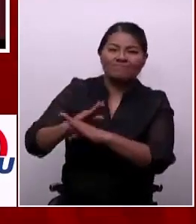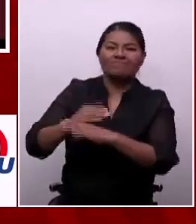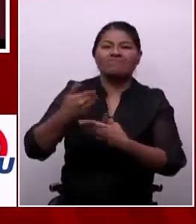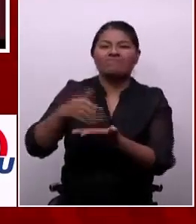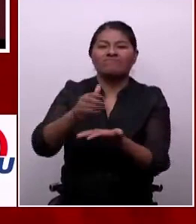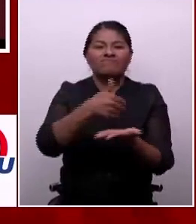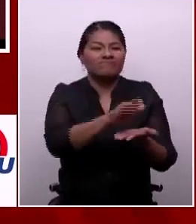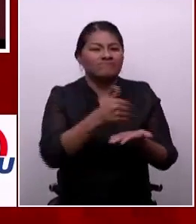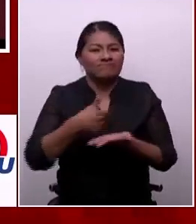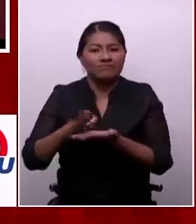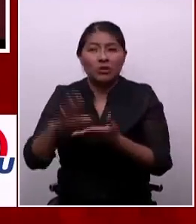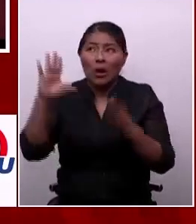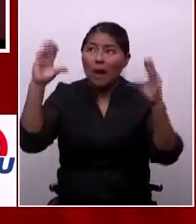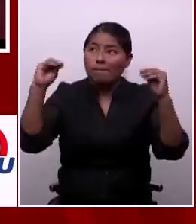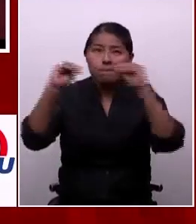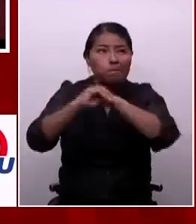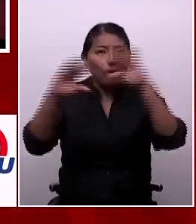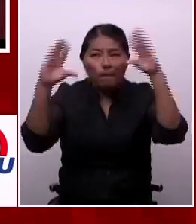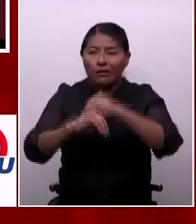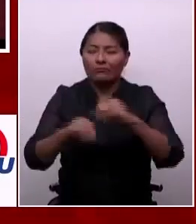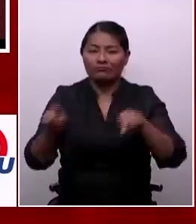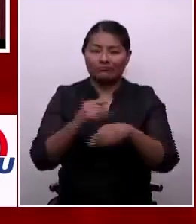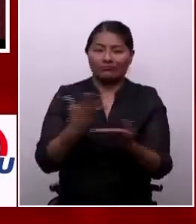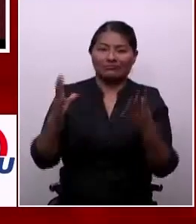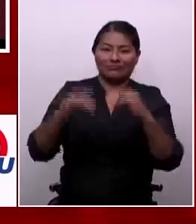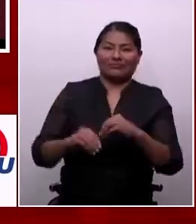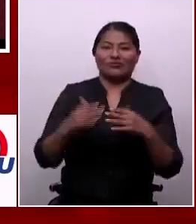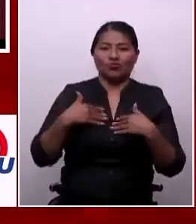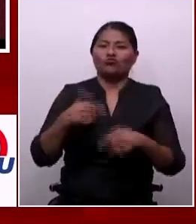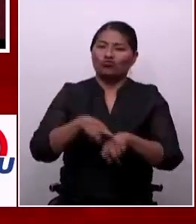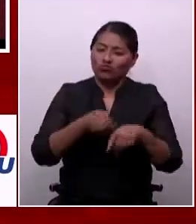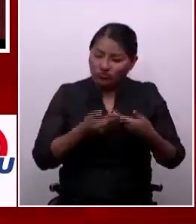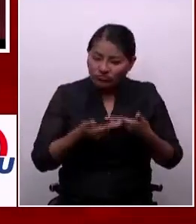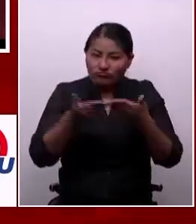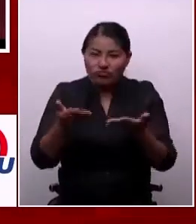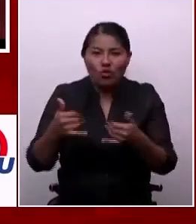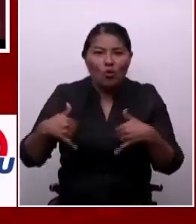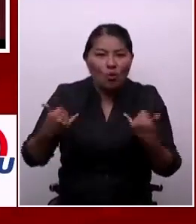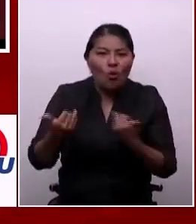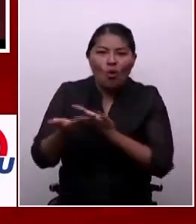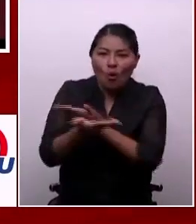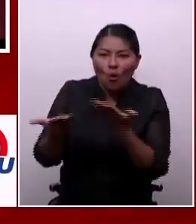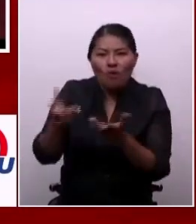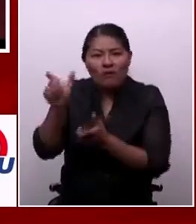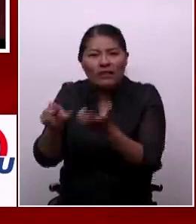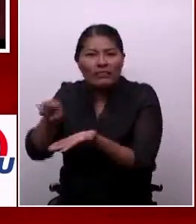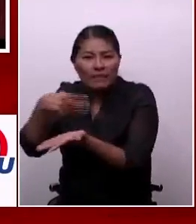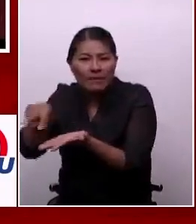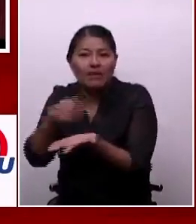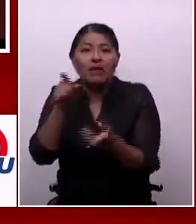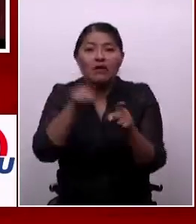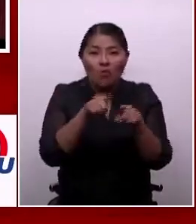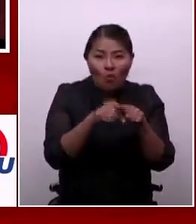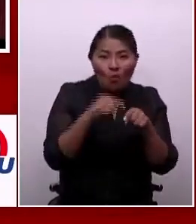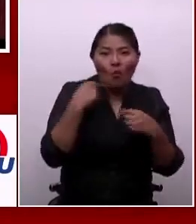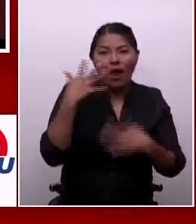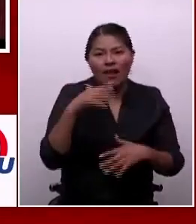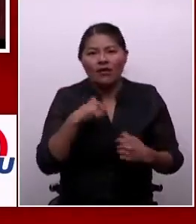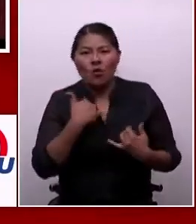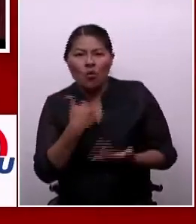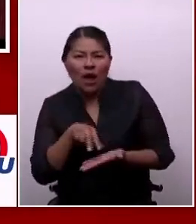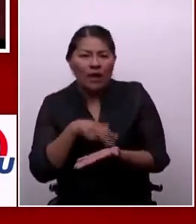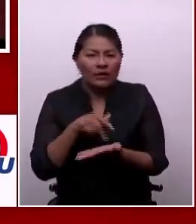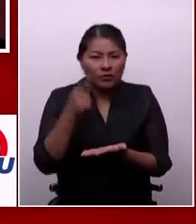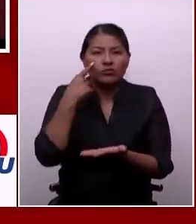apagan las luces Nosotros le vamos a dar todas las facilidades a los chicos a las danzantes a los que practican el k-pop a los otakus que